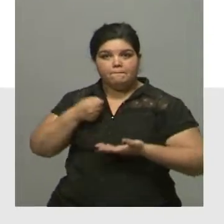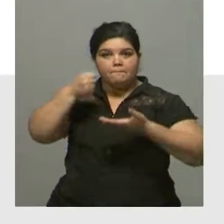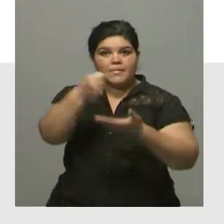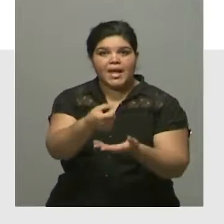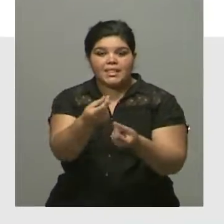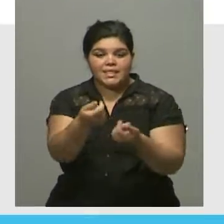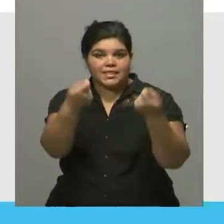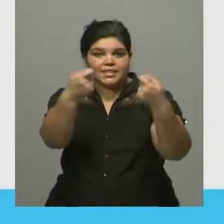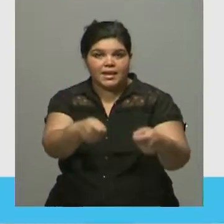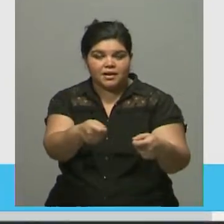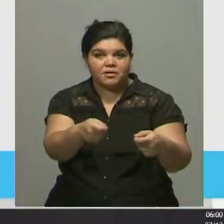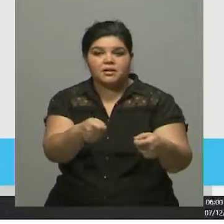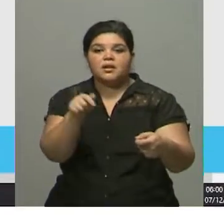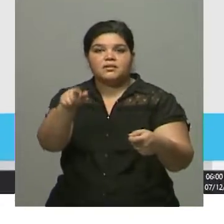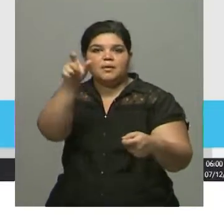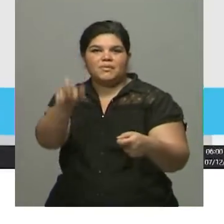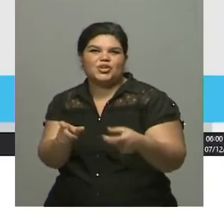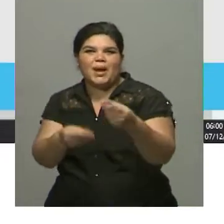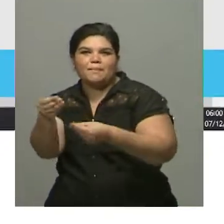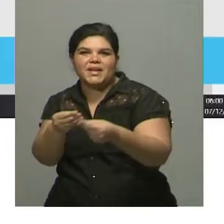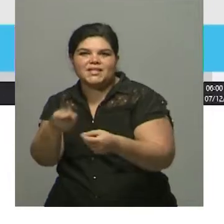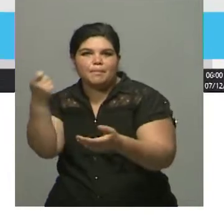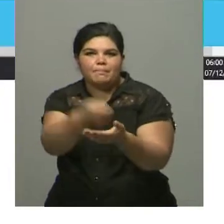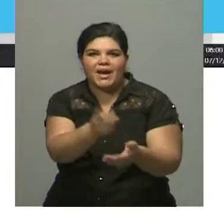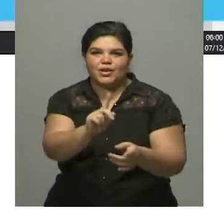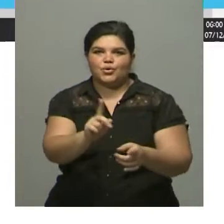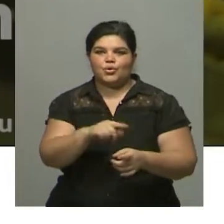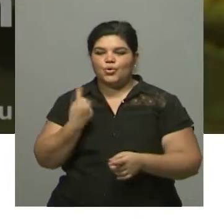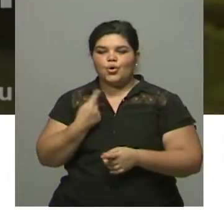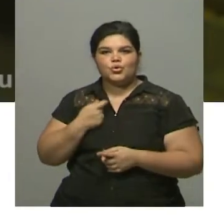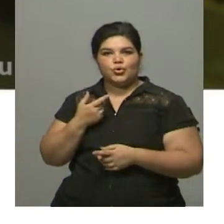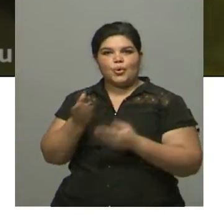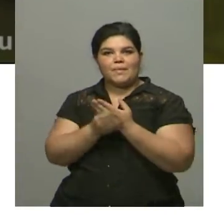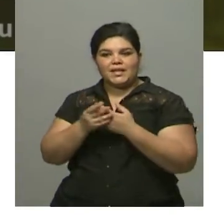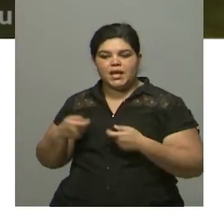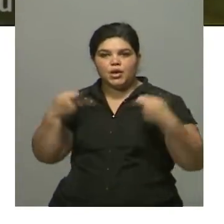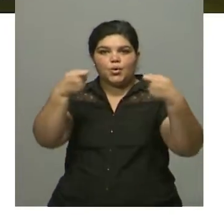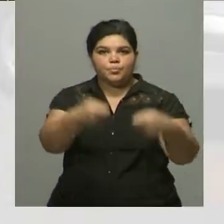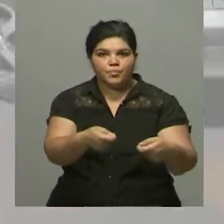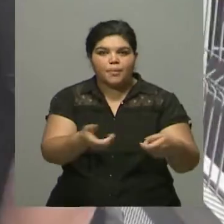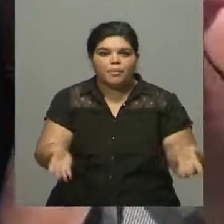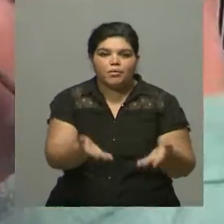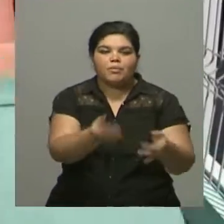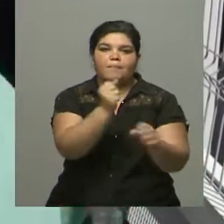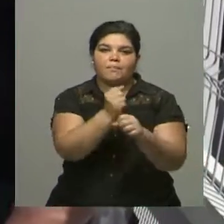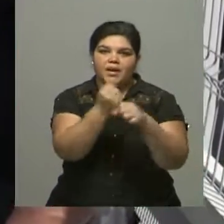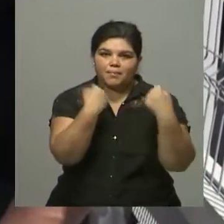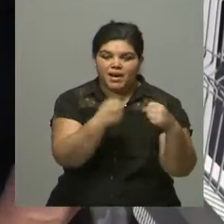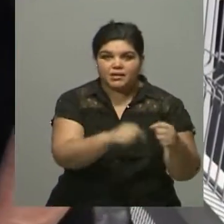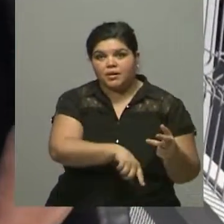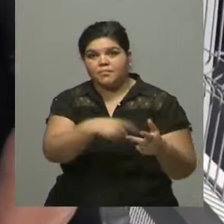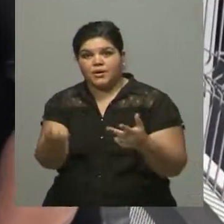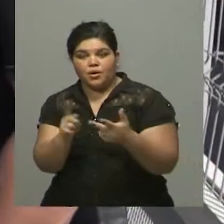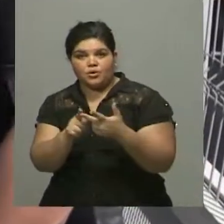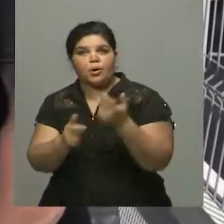incentivo económico y se lo ahorra el empleador. Y después la inserción laboral que da la registración en una empresa. Para poder participar de este